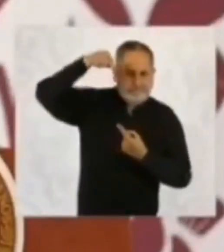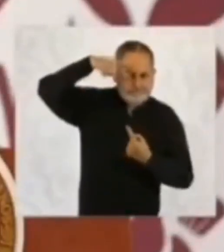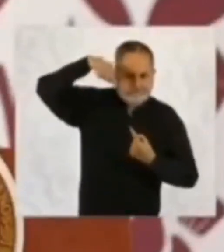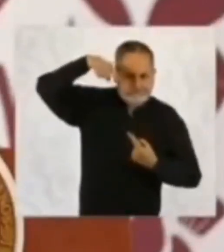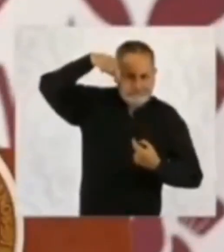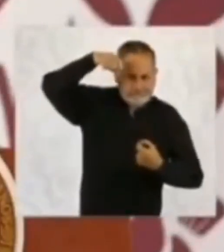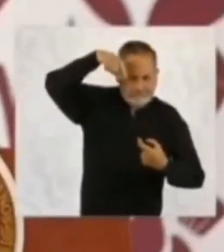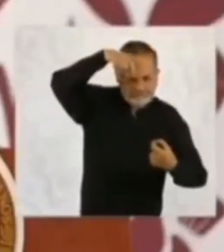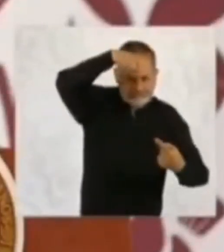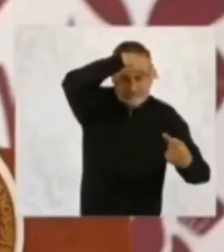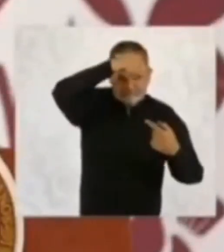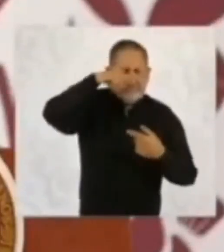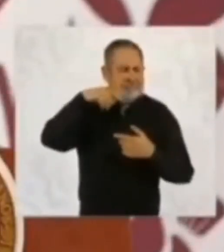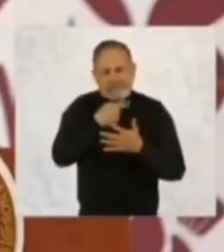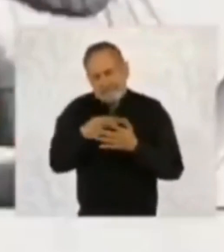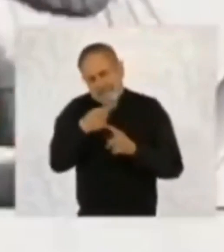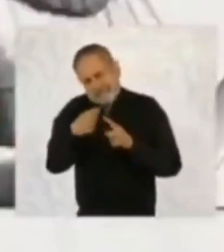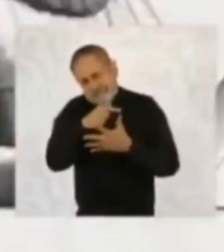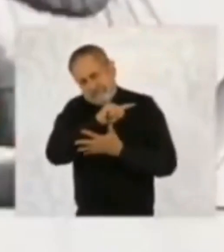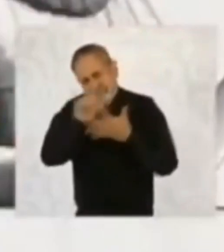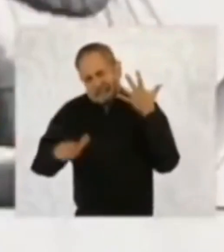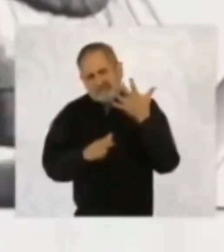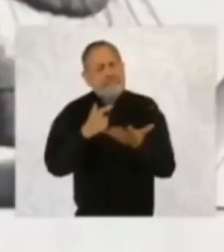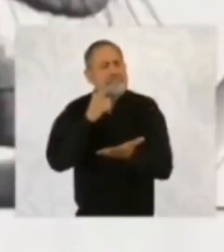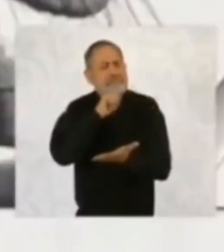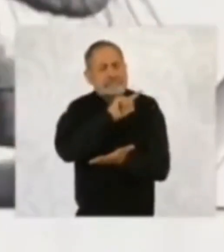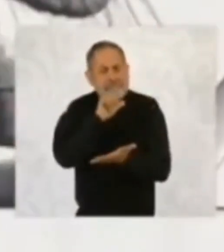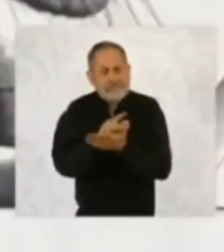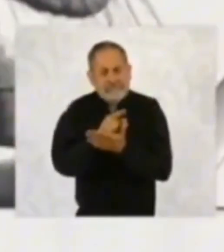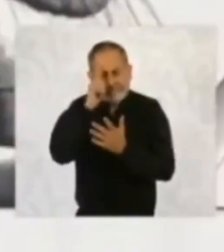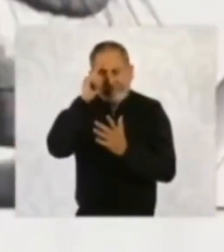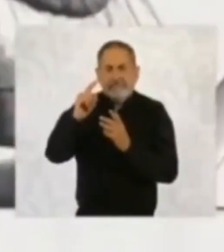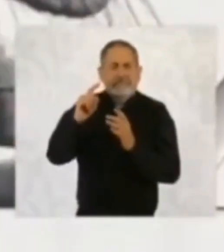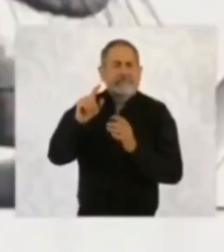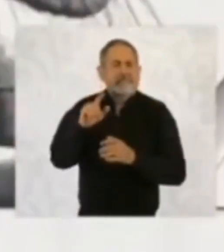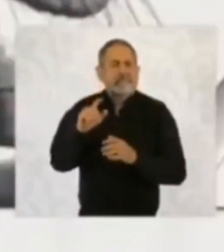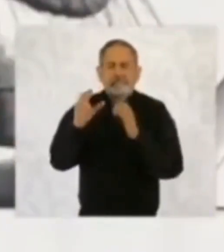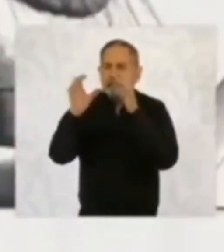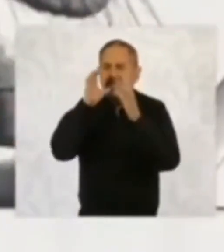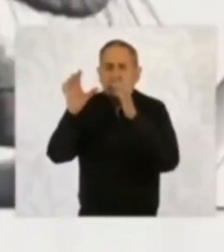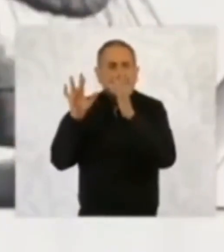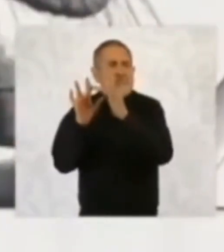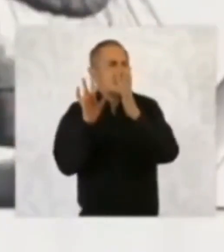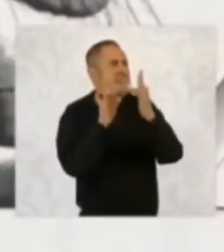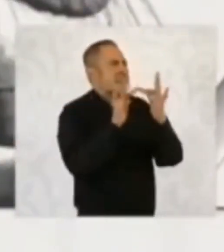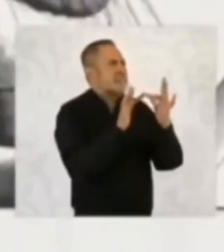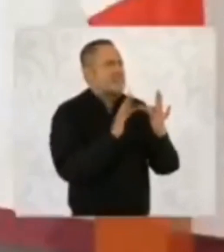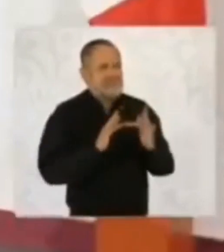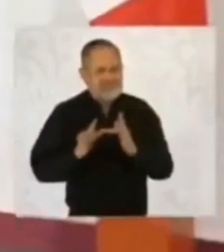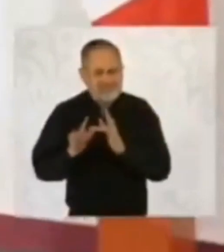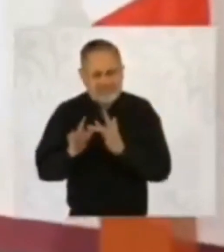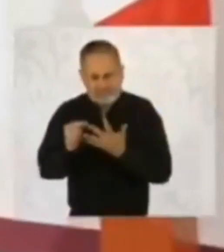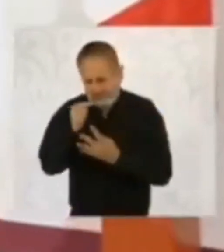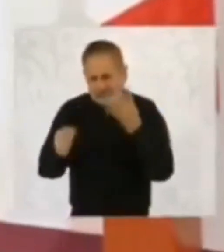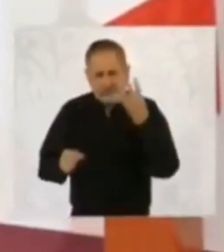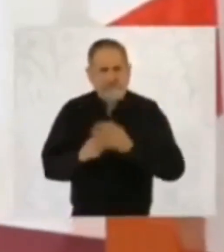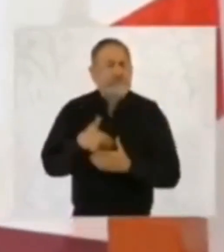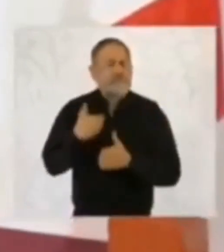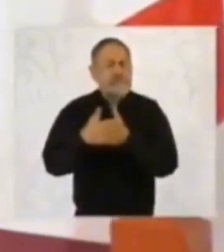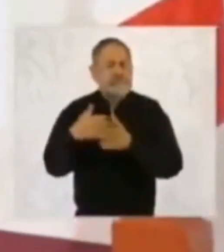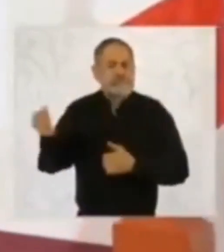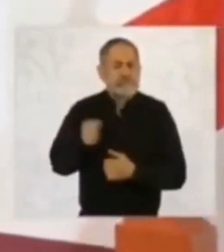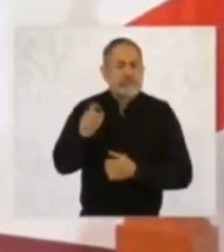satélites. Es una ley que regula todo lo que tiene que ver con telecomunicaciones. Entonces, va a explicar Pepe